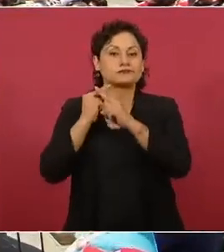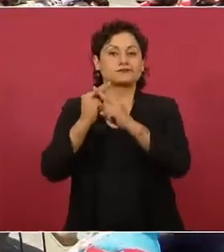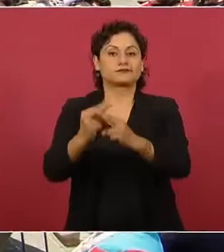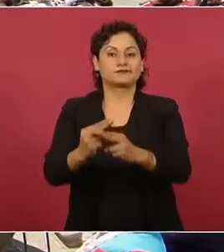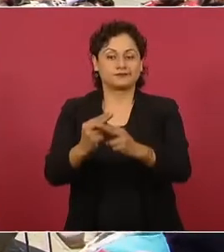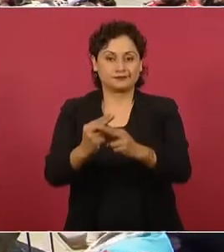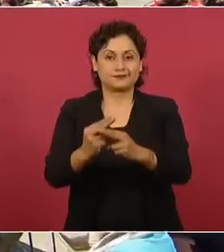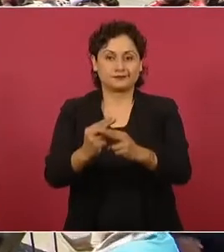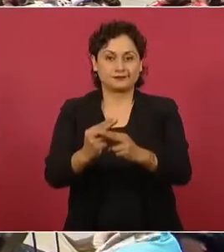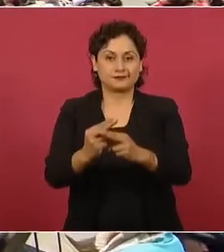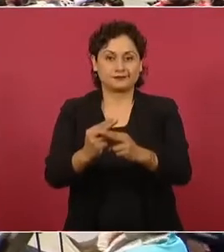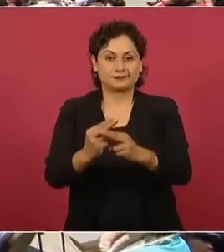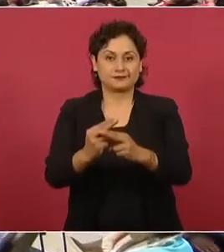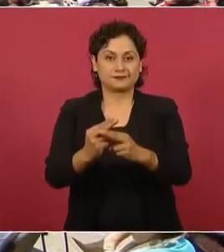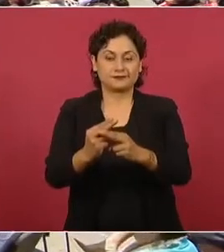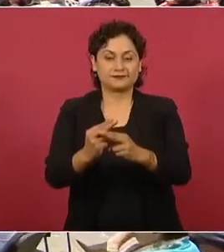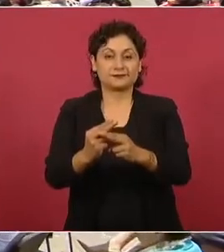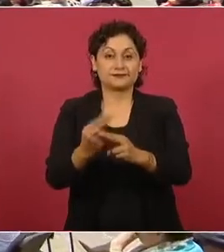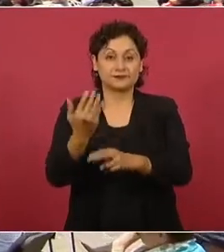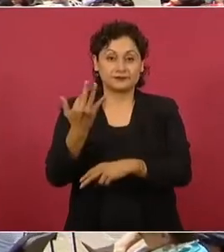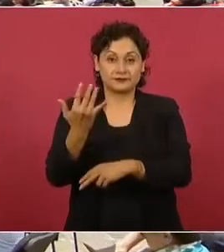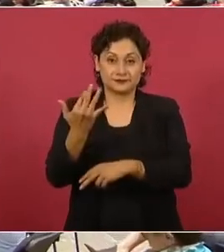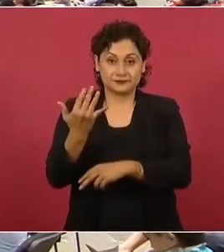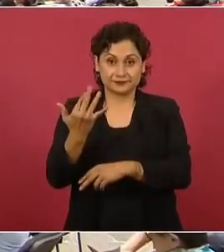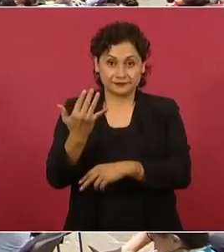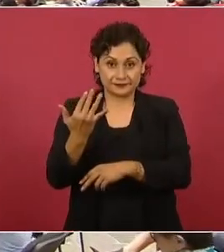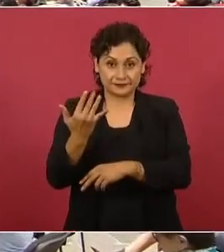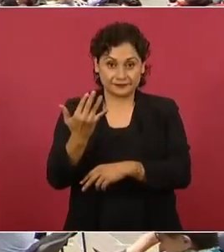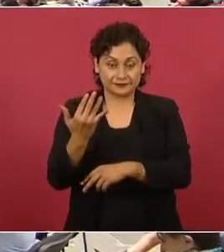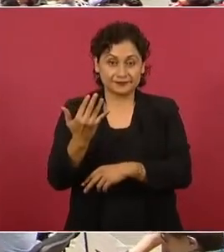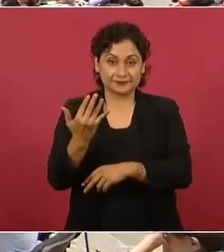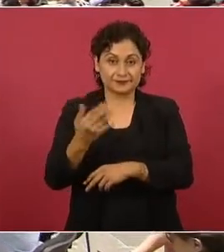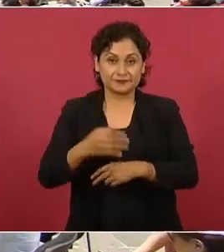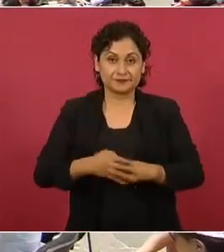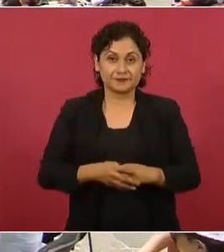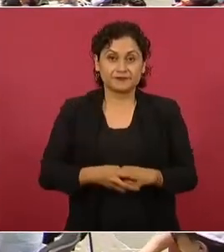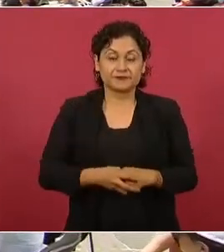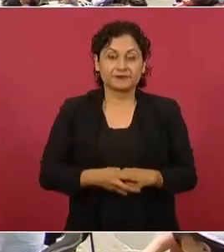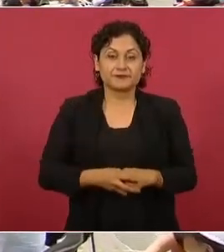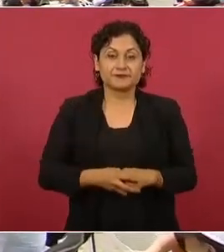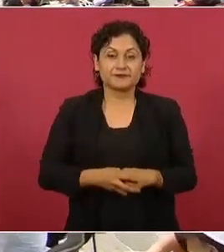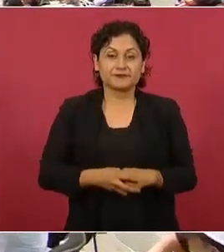número 50